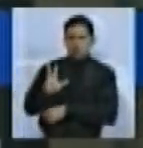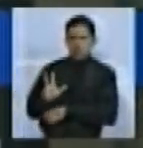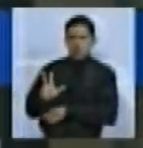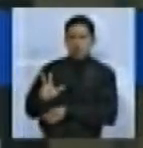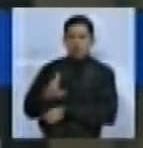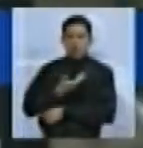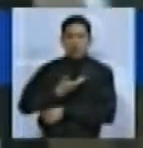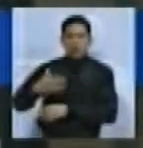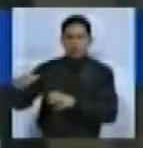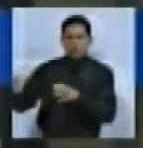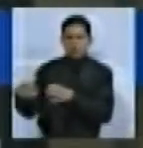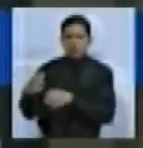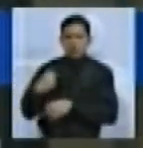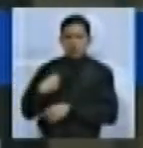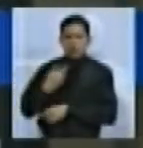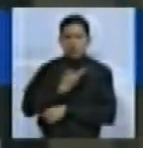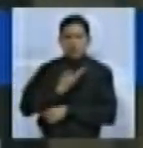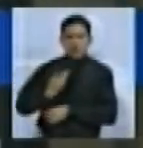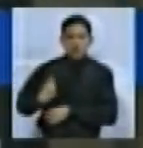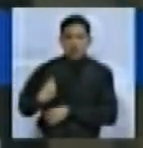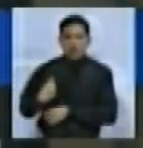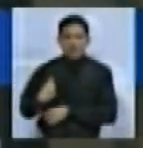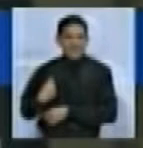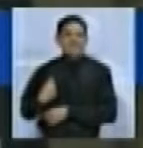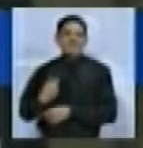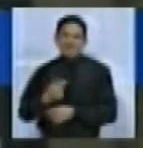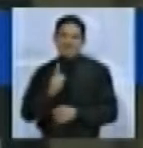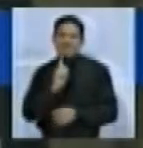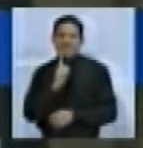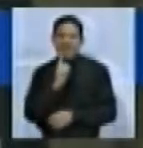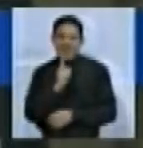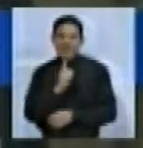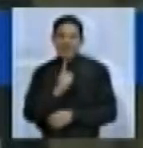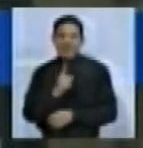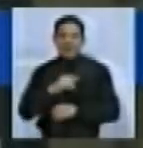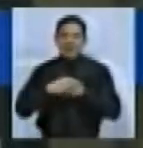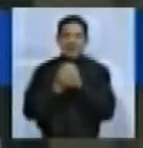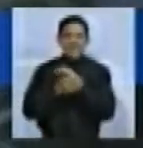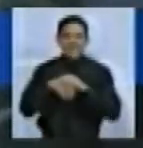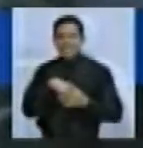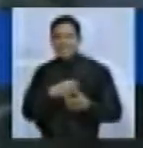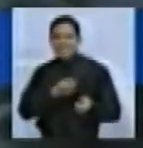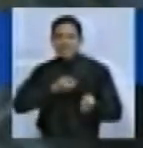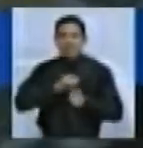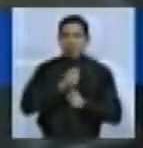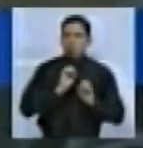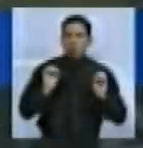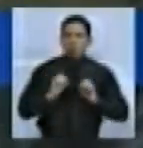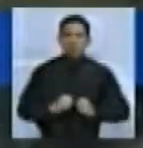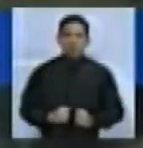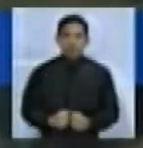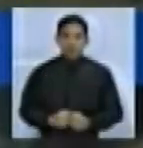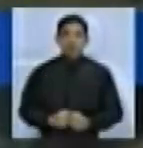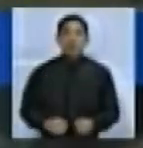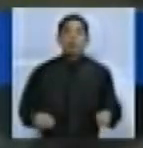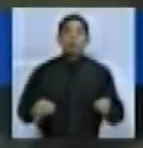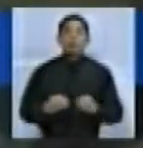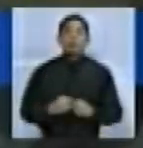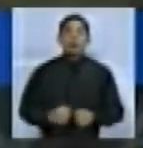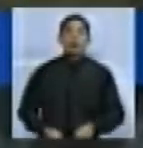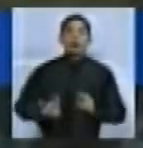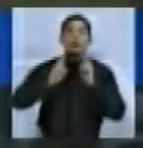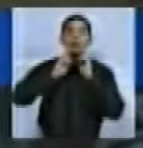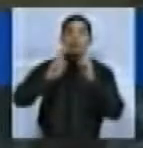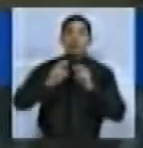presidí, no podía actuar dando pábulo a aquello. A esto no se hizo esperar la respuesta